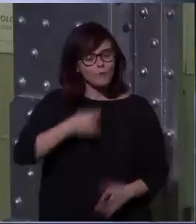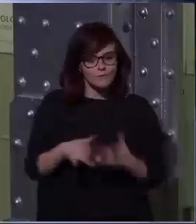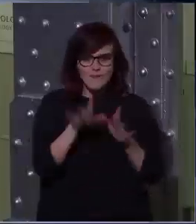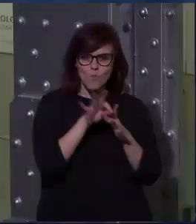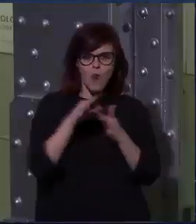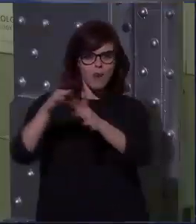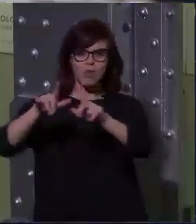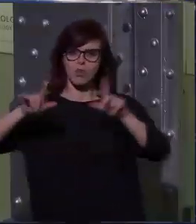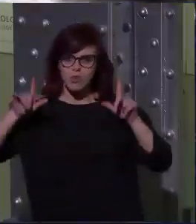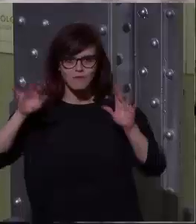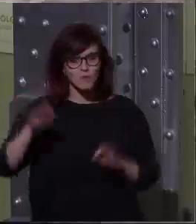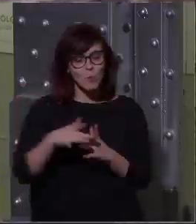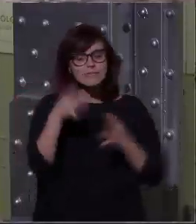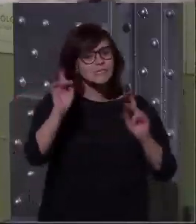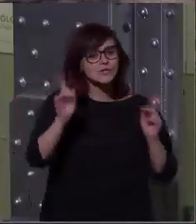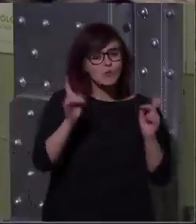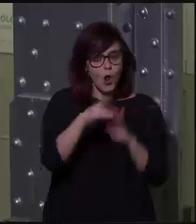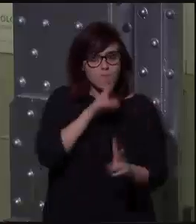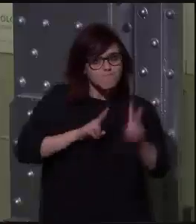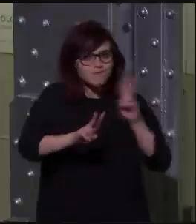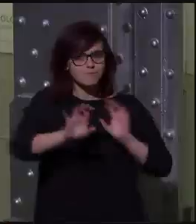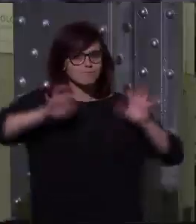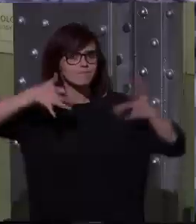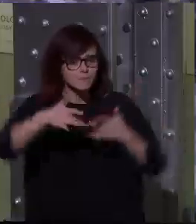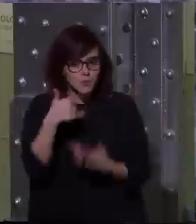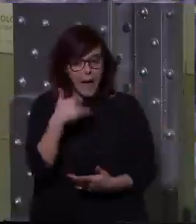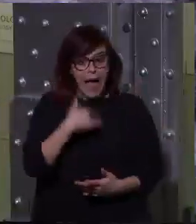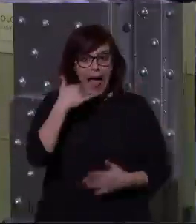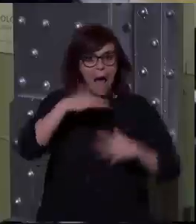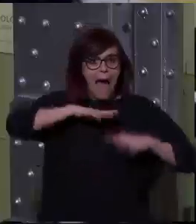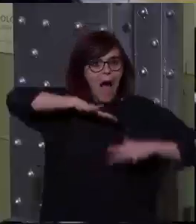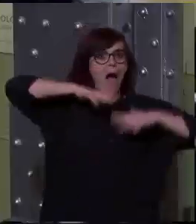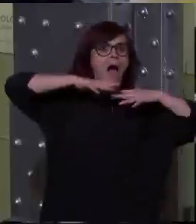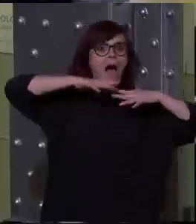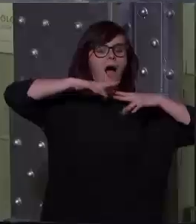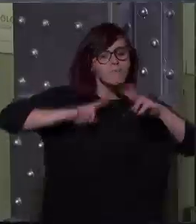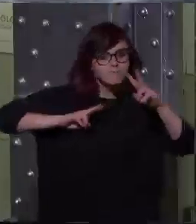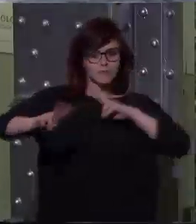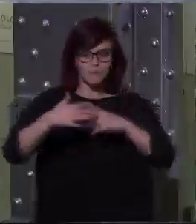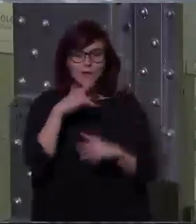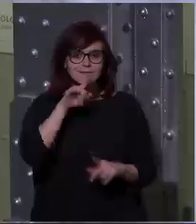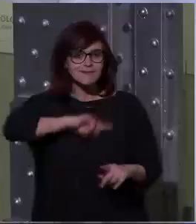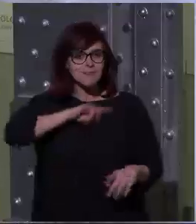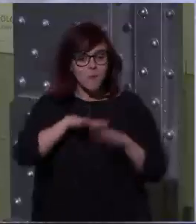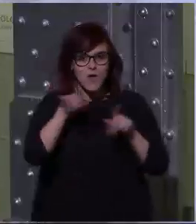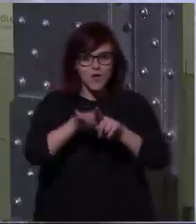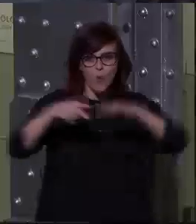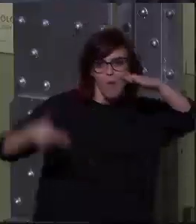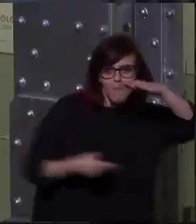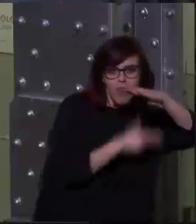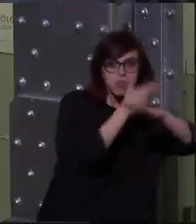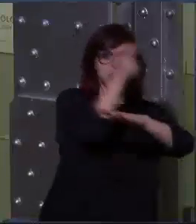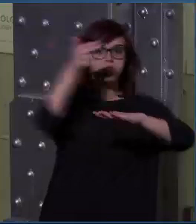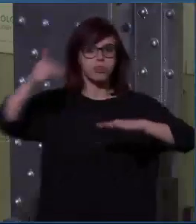ola. Solo reaccionamos cuando tenemos el agua al cuello, cuando nos sentimos como peces fuera del agua y la